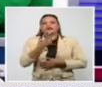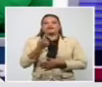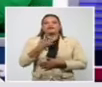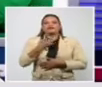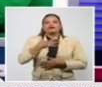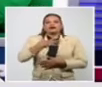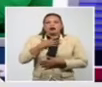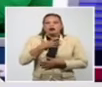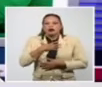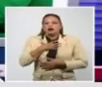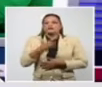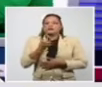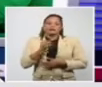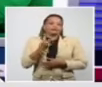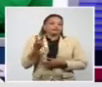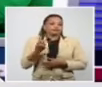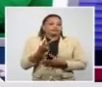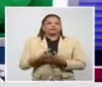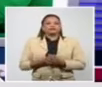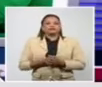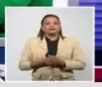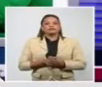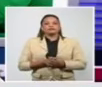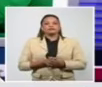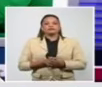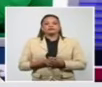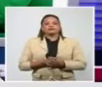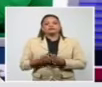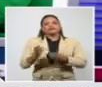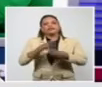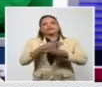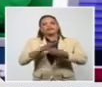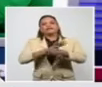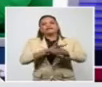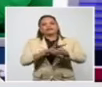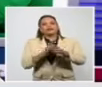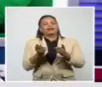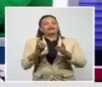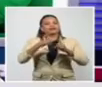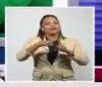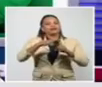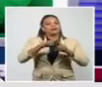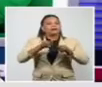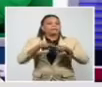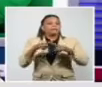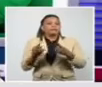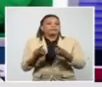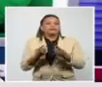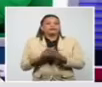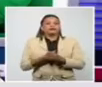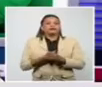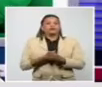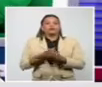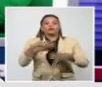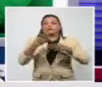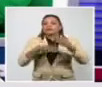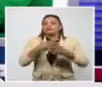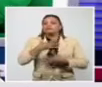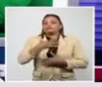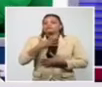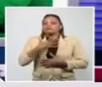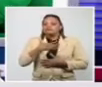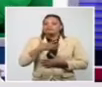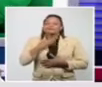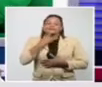tiene una variedad de sintomatología esta enfermedad, pero las manifestaciones respiratorias